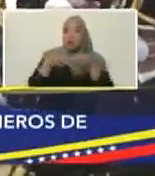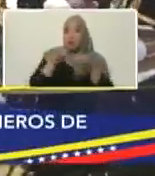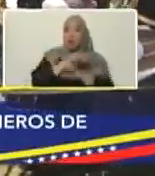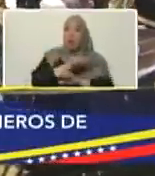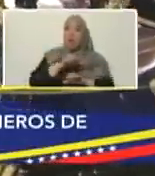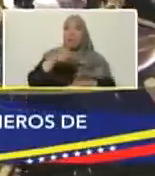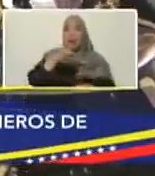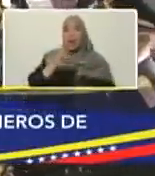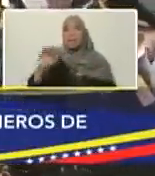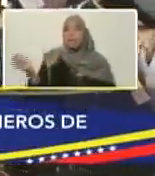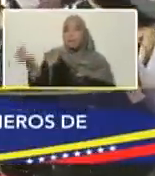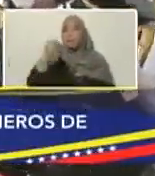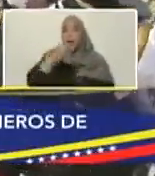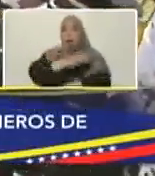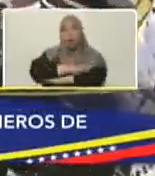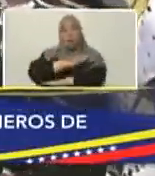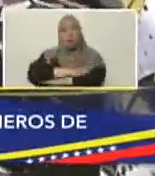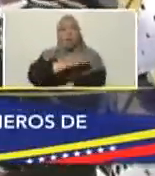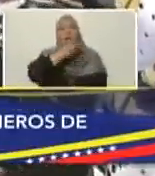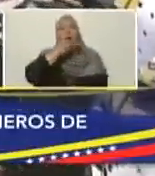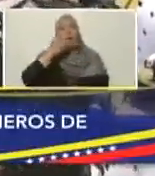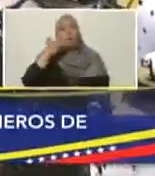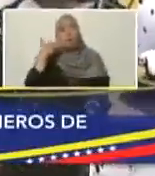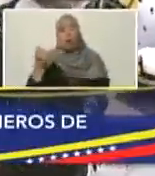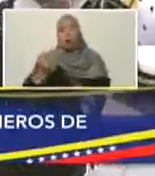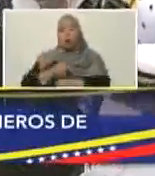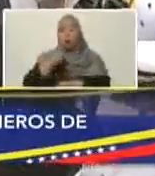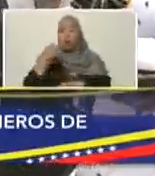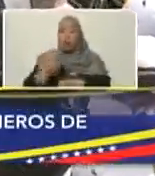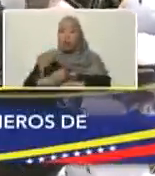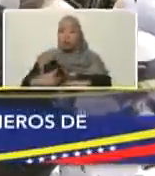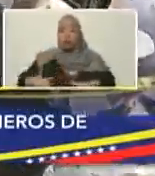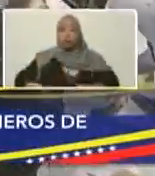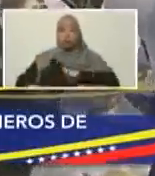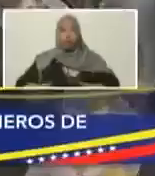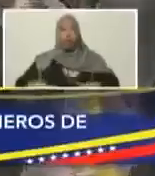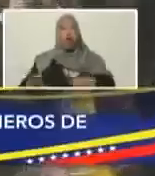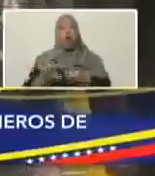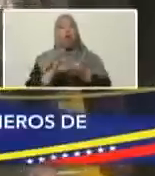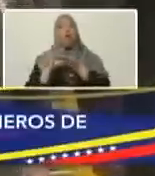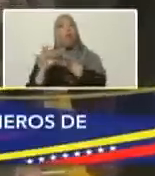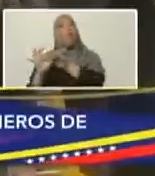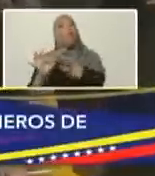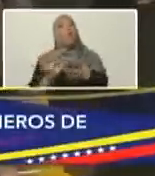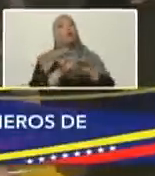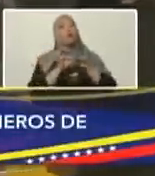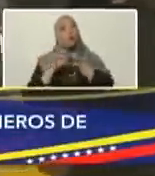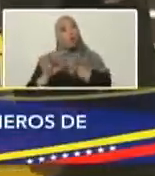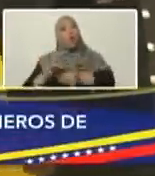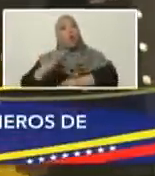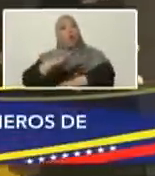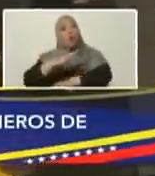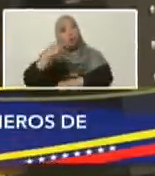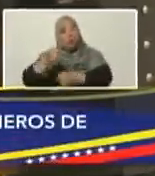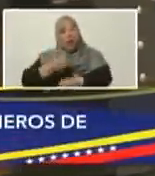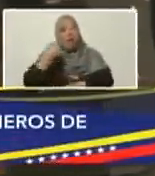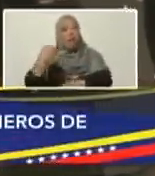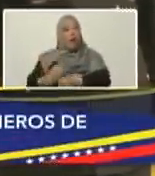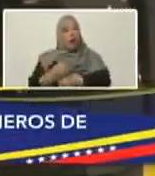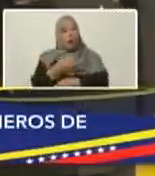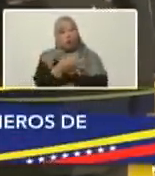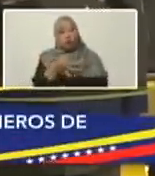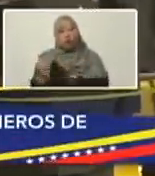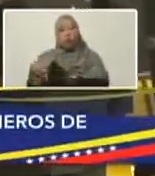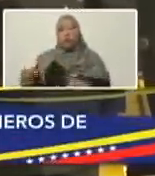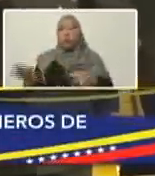hoy tiene más moral, más compromiso, más unión, más disciplina y además ha consolidado